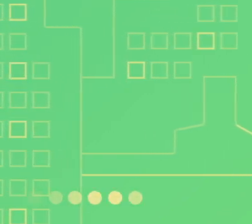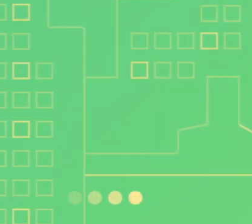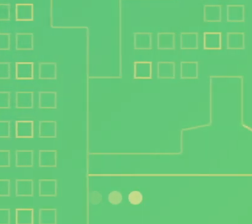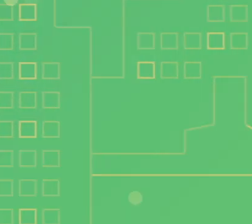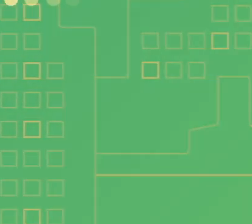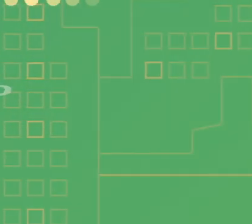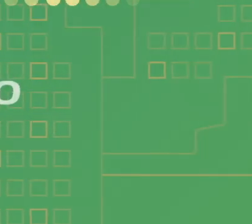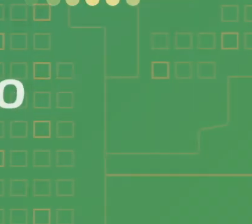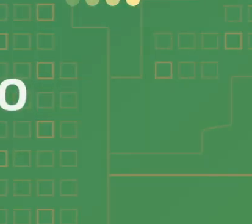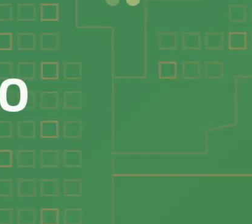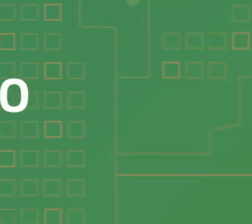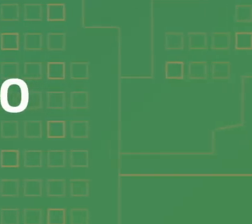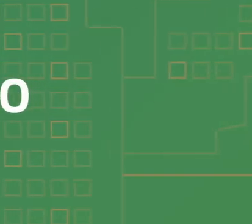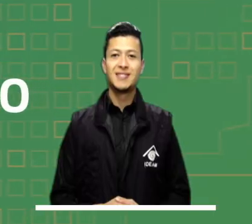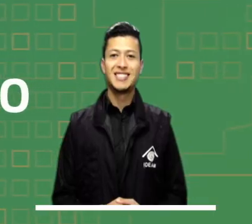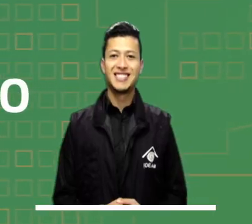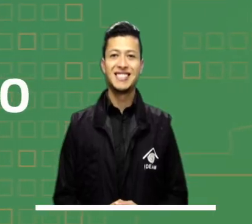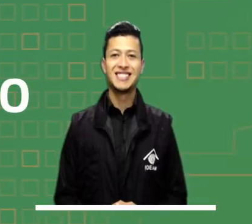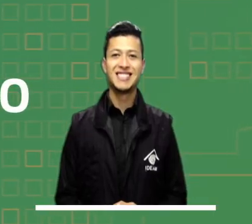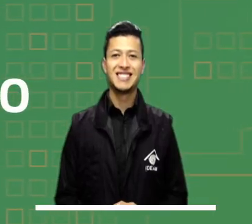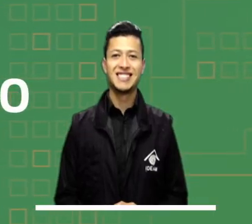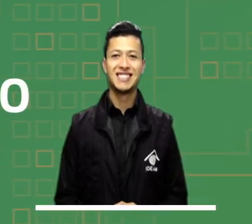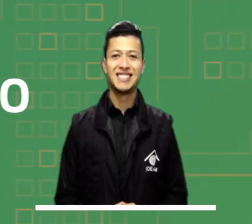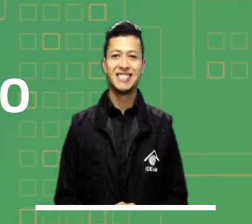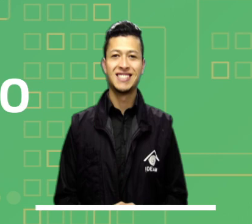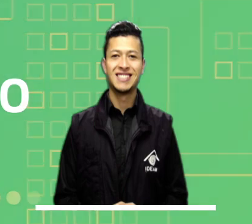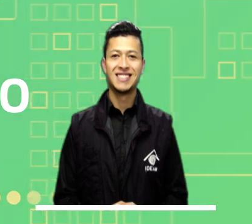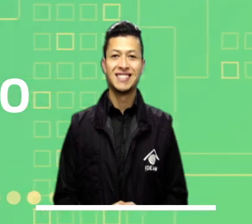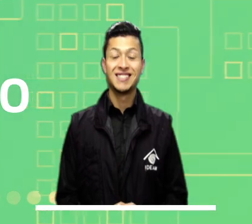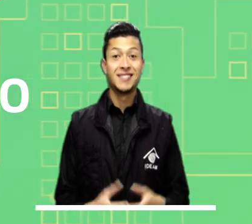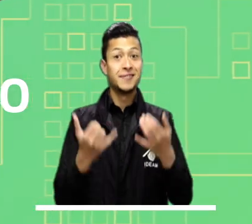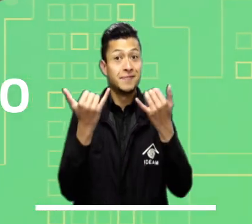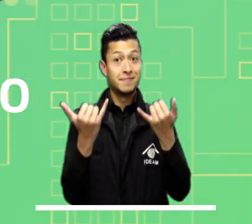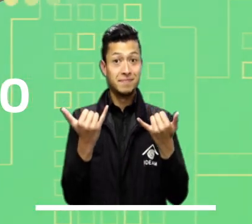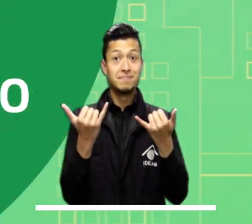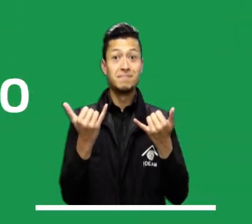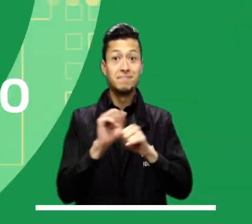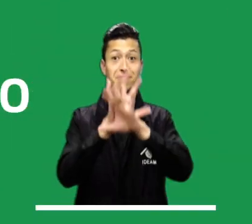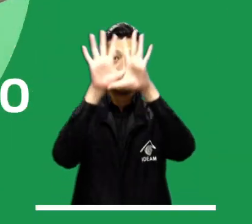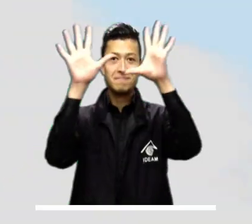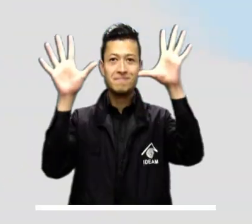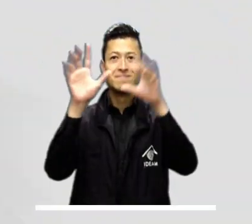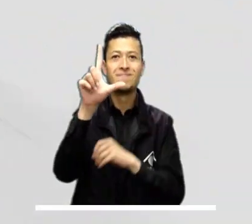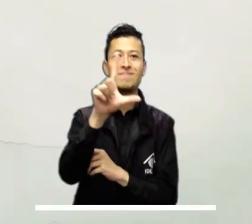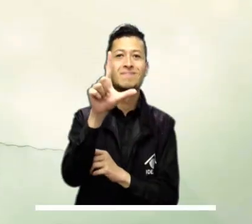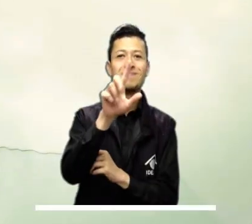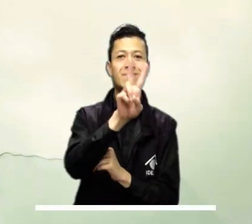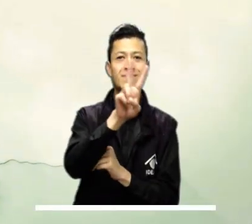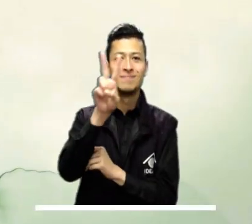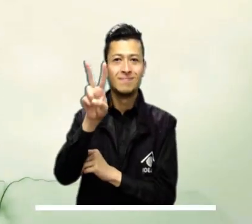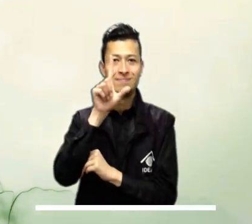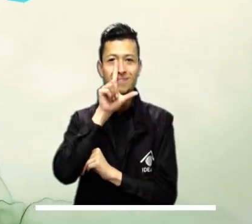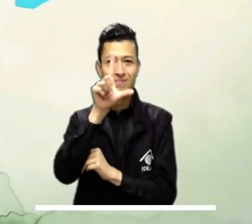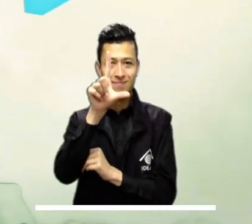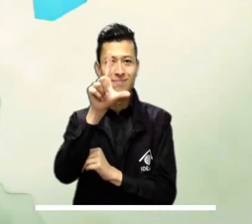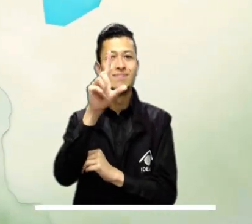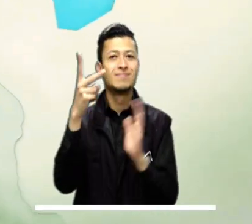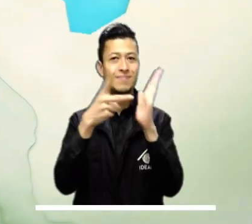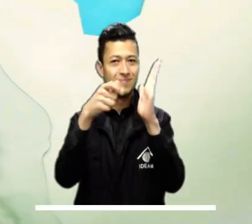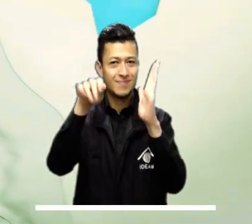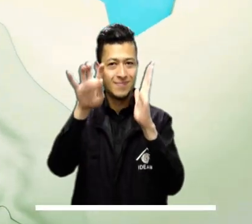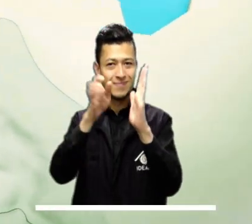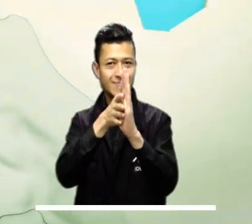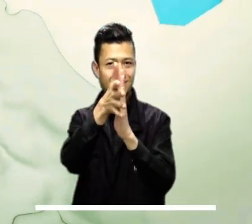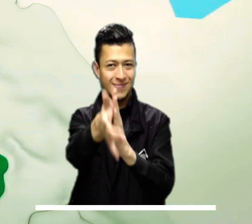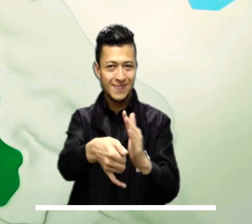A continuación, el pronóstico del tiempo para la mañana de hoy, lunes 22 de julio de 2019. El Caribe colombiano espera una mañana